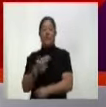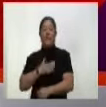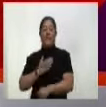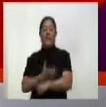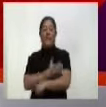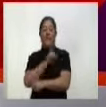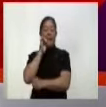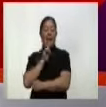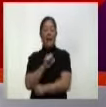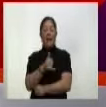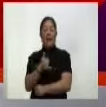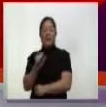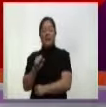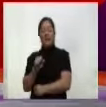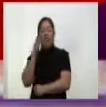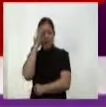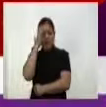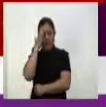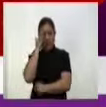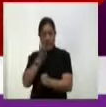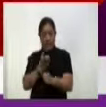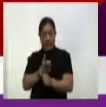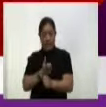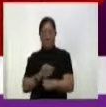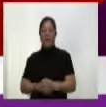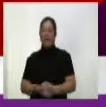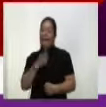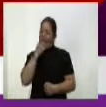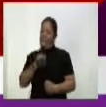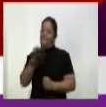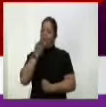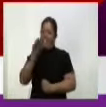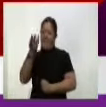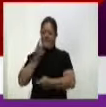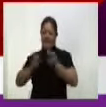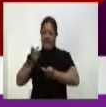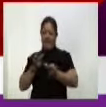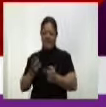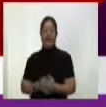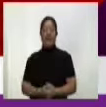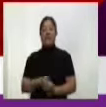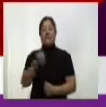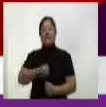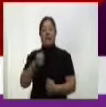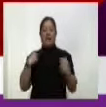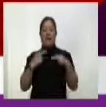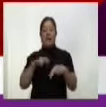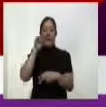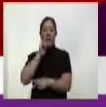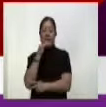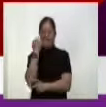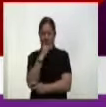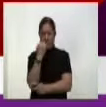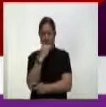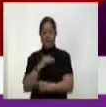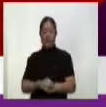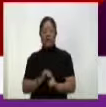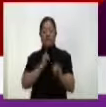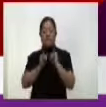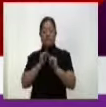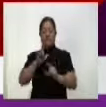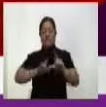compañera Aislet Lira, quien es titular de este espacio, le doy la más cordial bienvenida. Saludamos a la maestra Miroslava